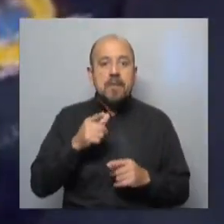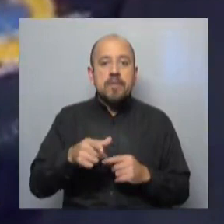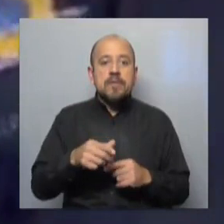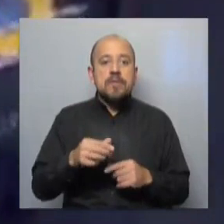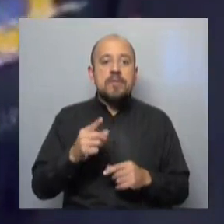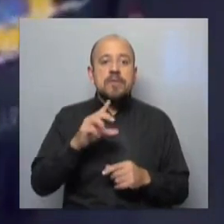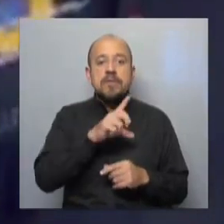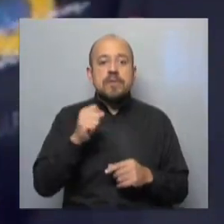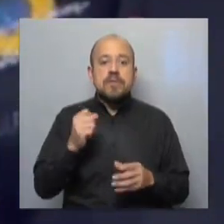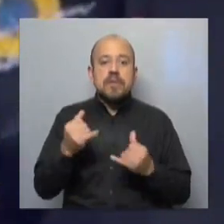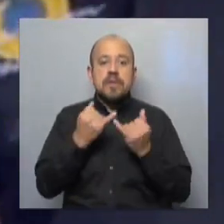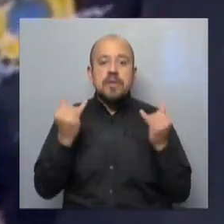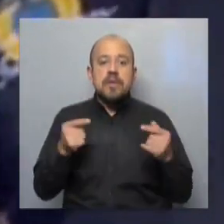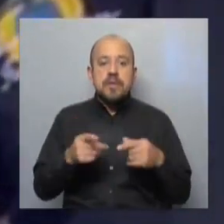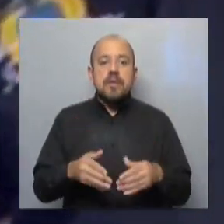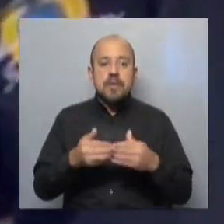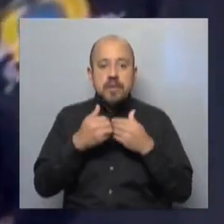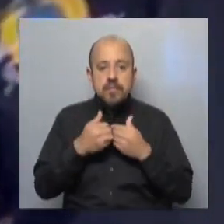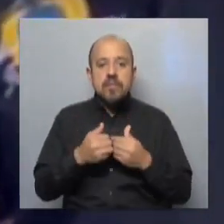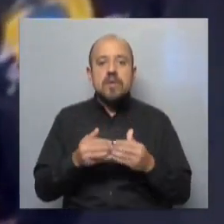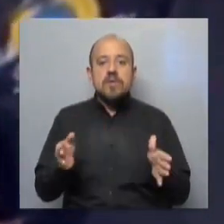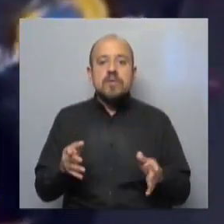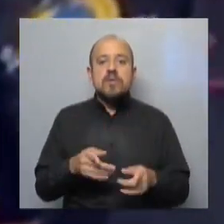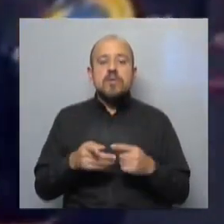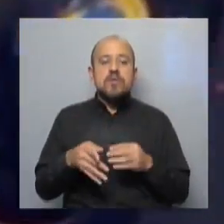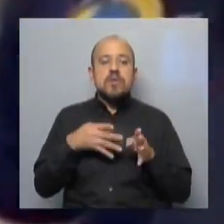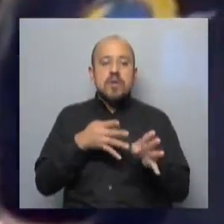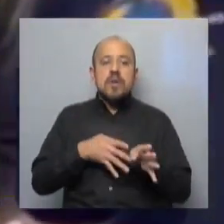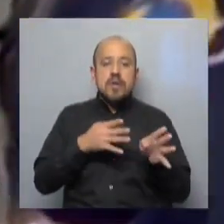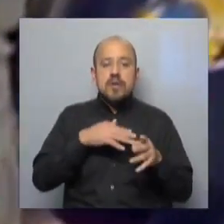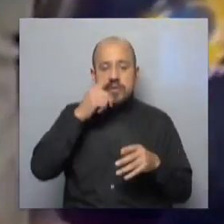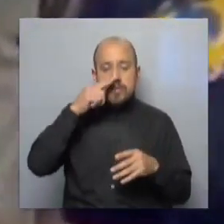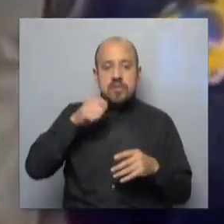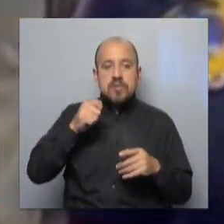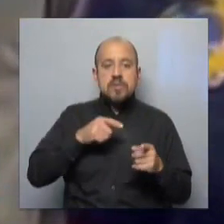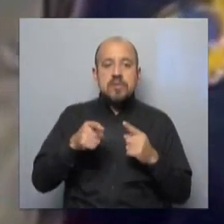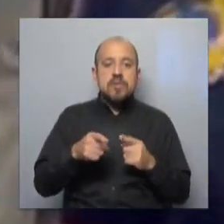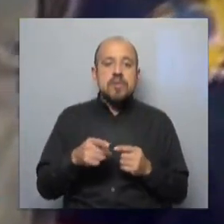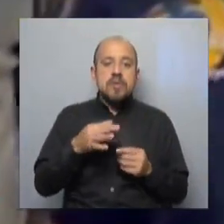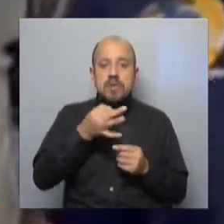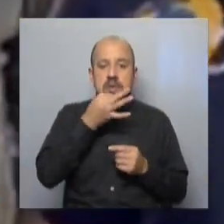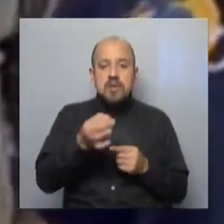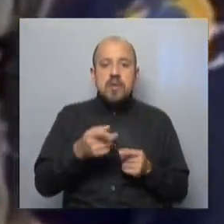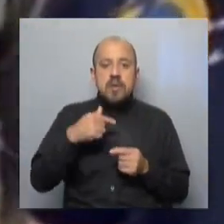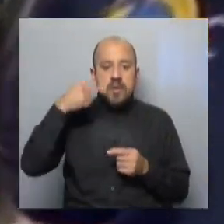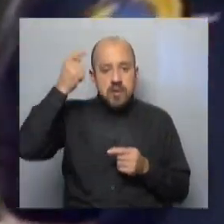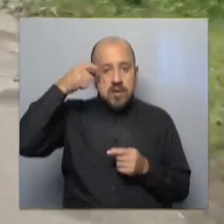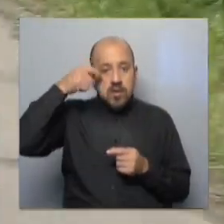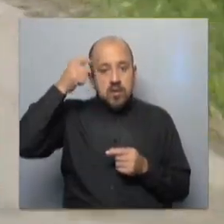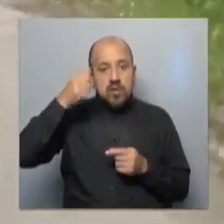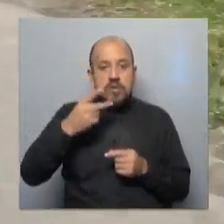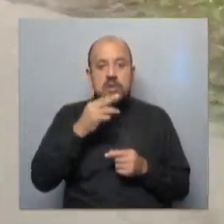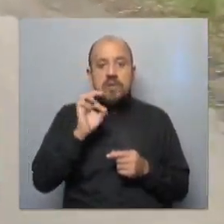los primeros 100 días desde que comenzó la invasión rusa a ucrania el presidente de ese país o volodymyr selenski ha informado que rusia controla un